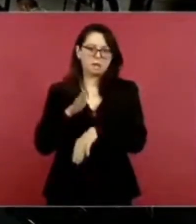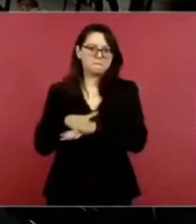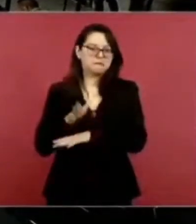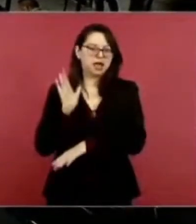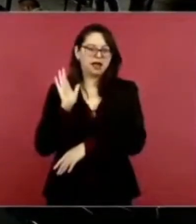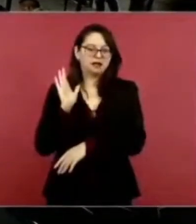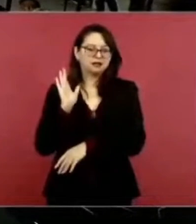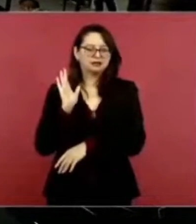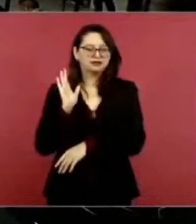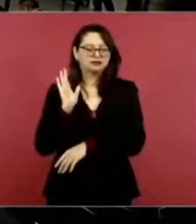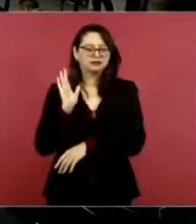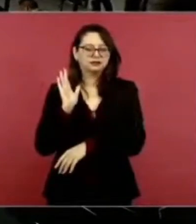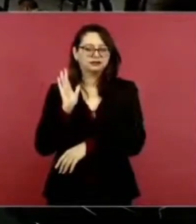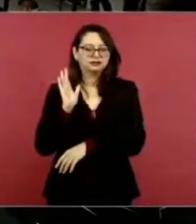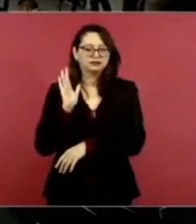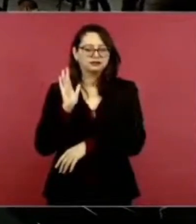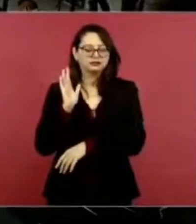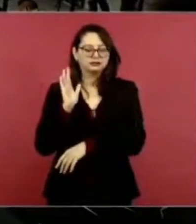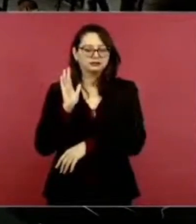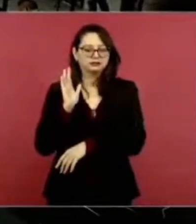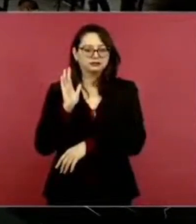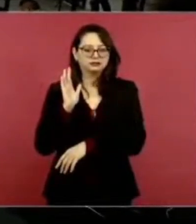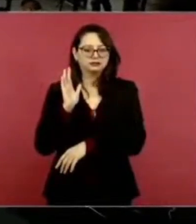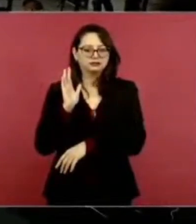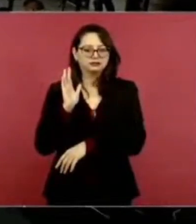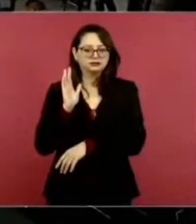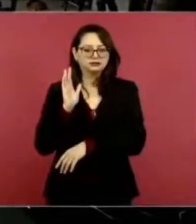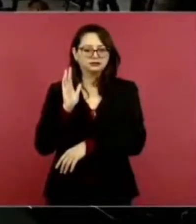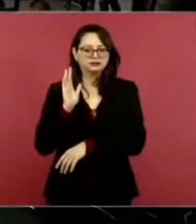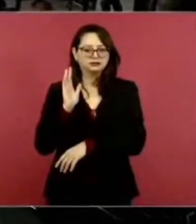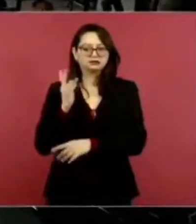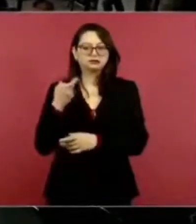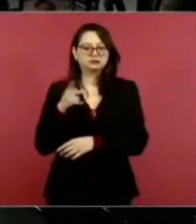¿No se acuerdan lo que puso